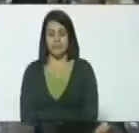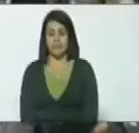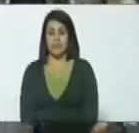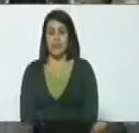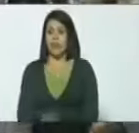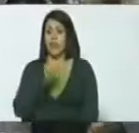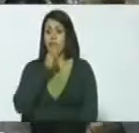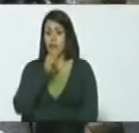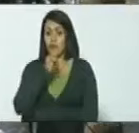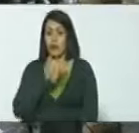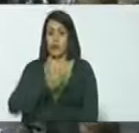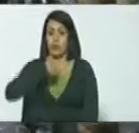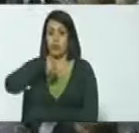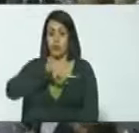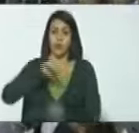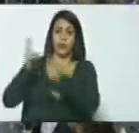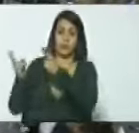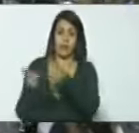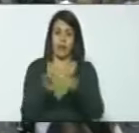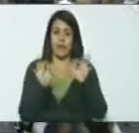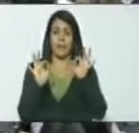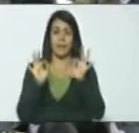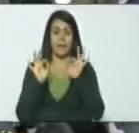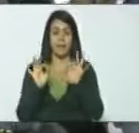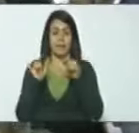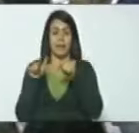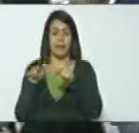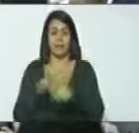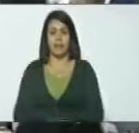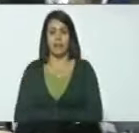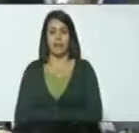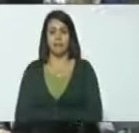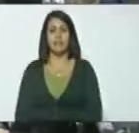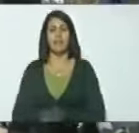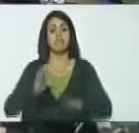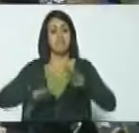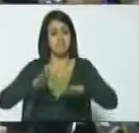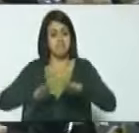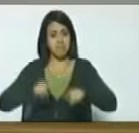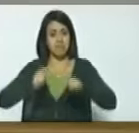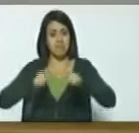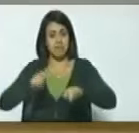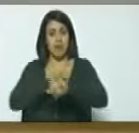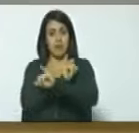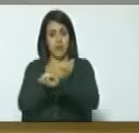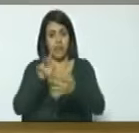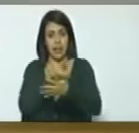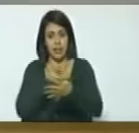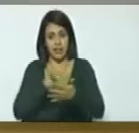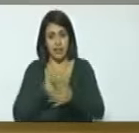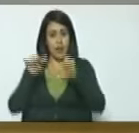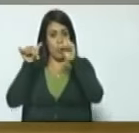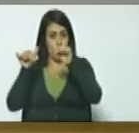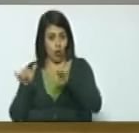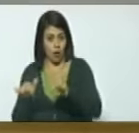Ya vamos a anunciar a nuestros invitados especiales, si la zamba nos permite culminar la lectura del orden del